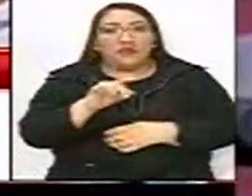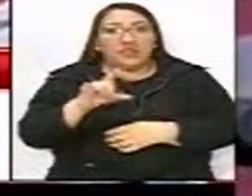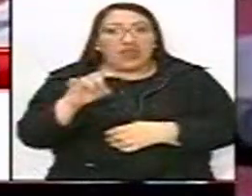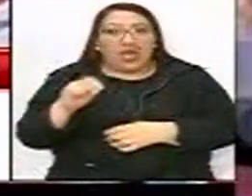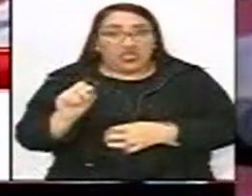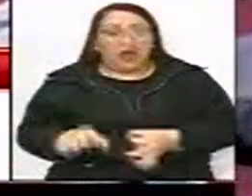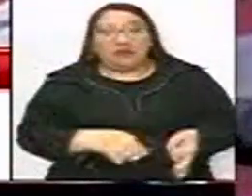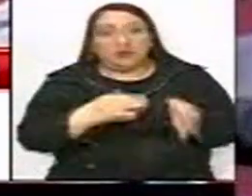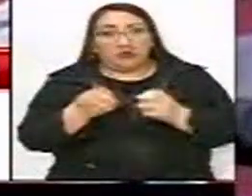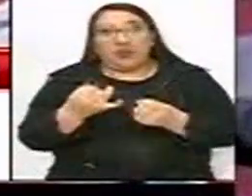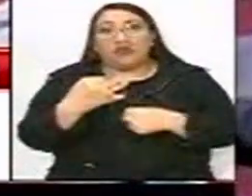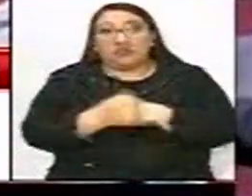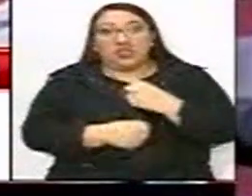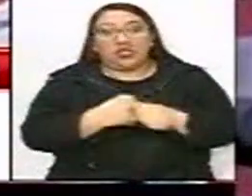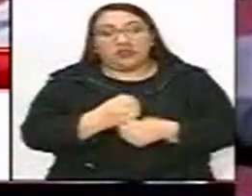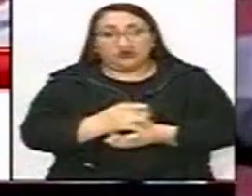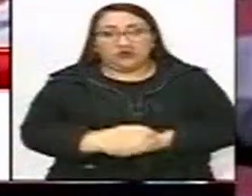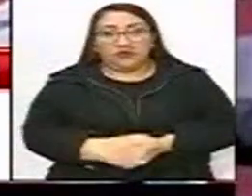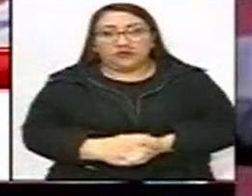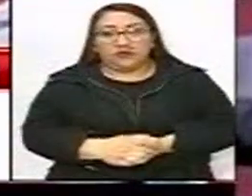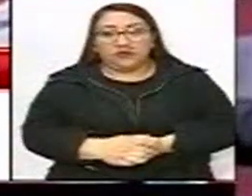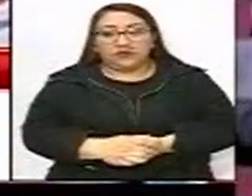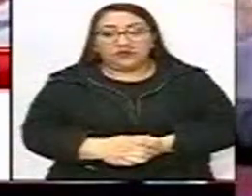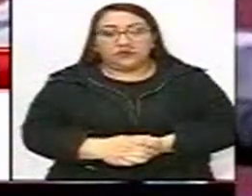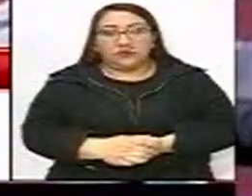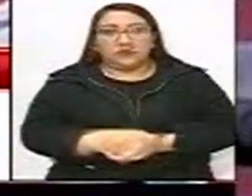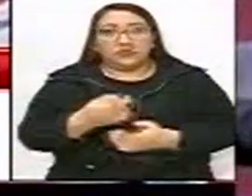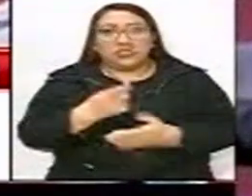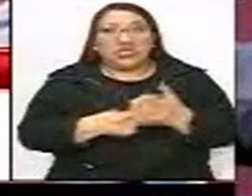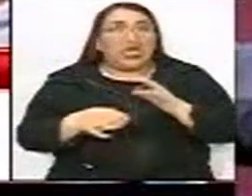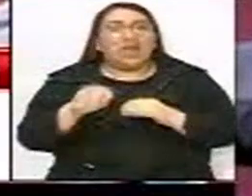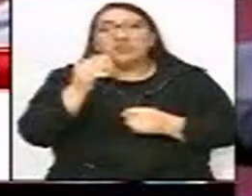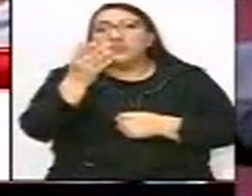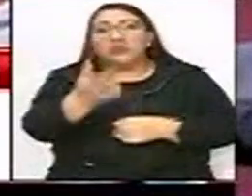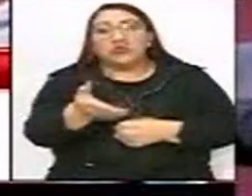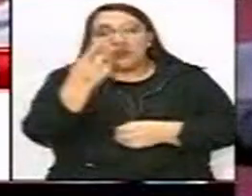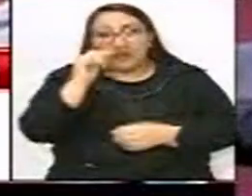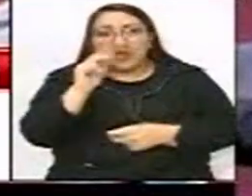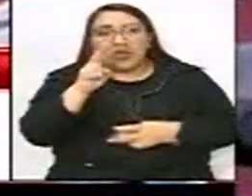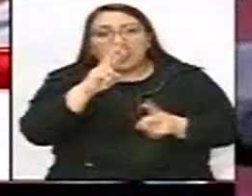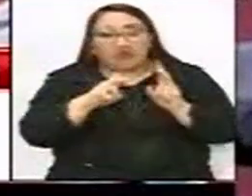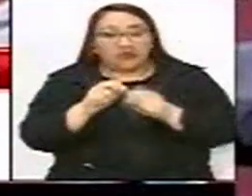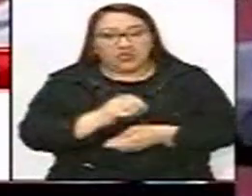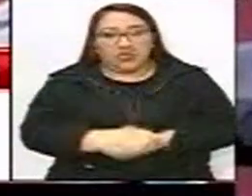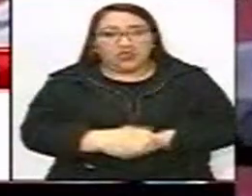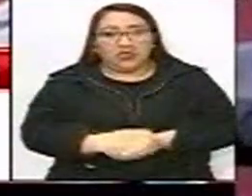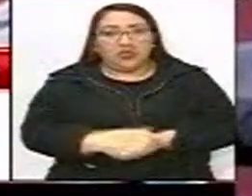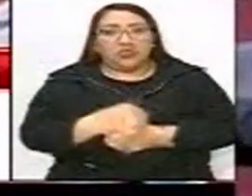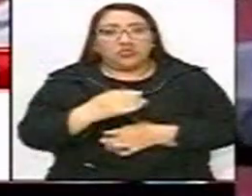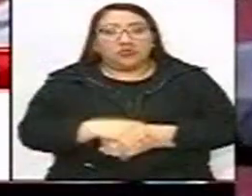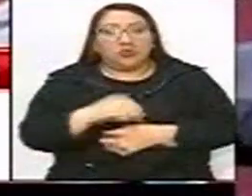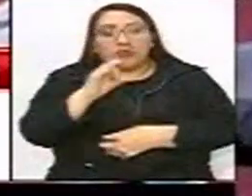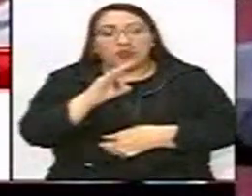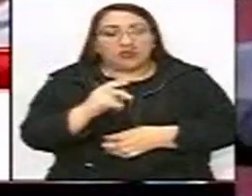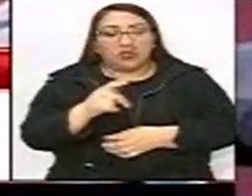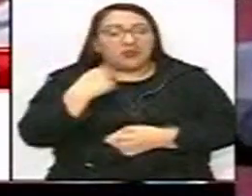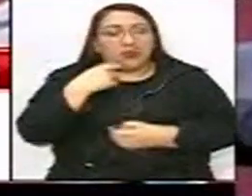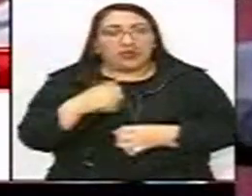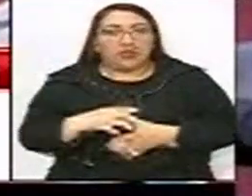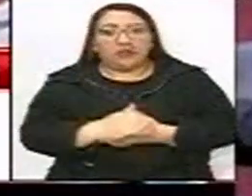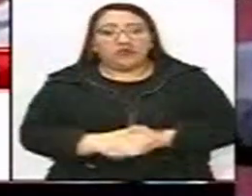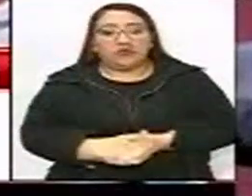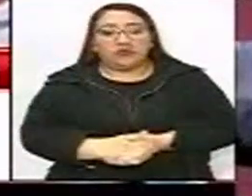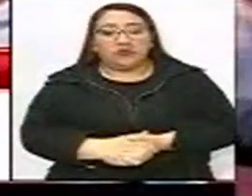usted para revisar los montos del perjuicio? ¿Hay una auditoría que diga, mire, se pasó